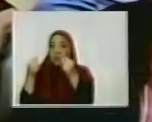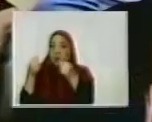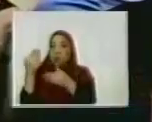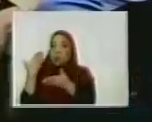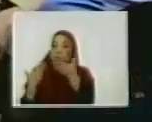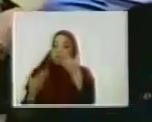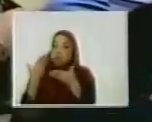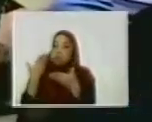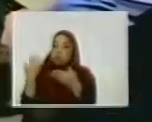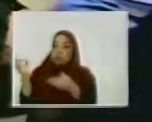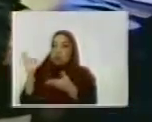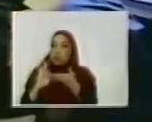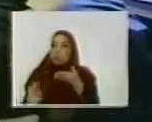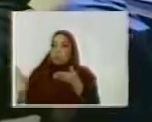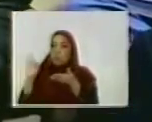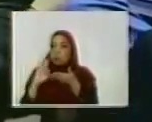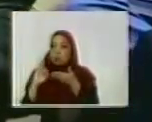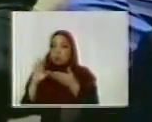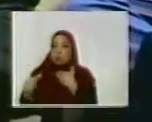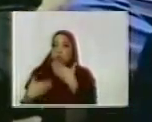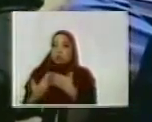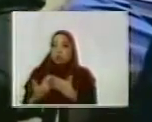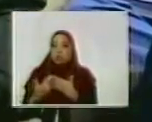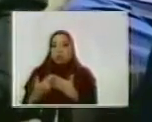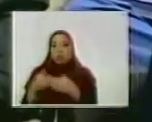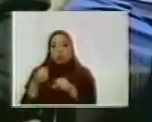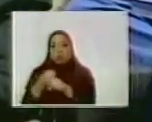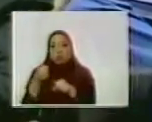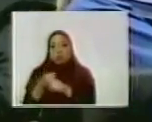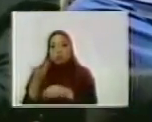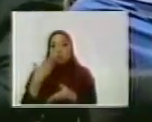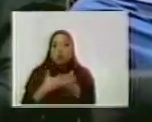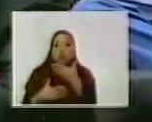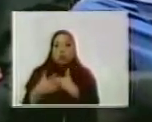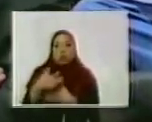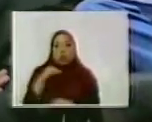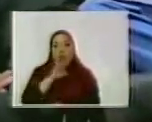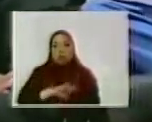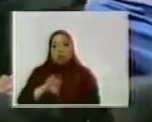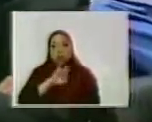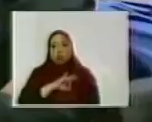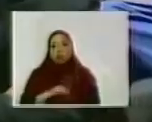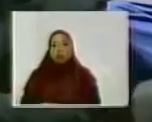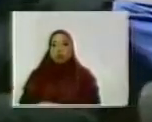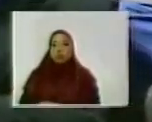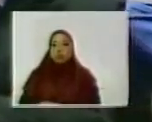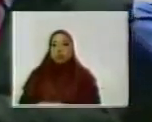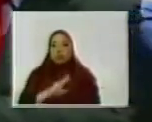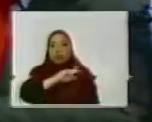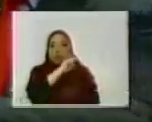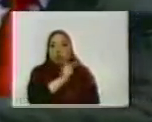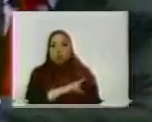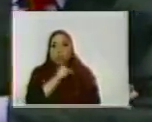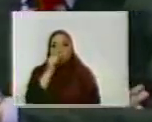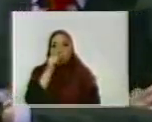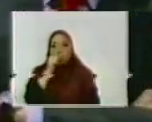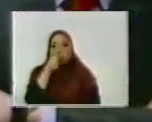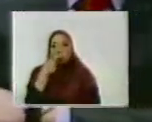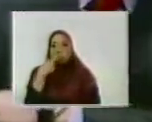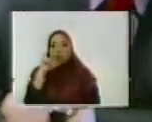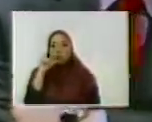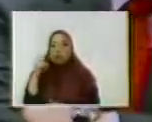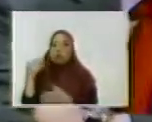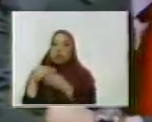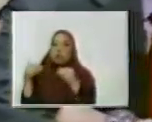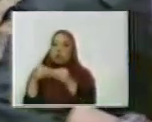el Petro se va a constituir en una herramienta de intercambio, a fortalecer como una herramienta, una